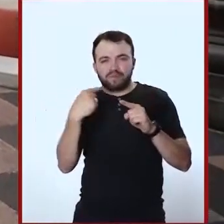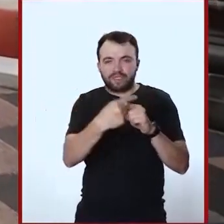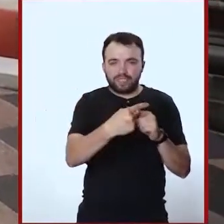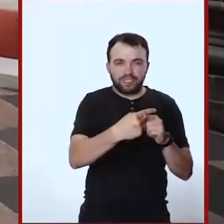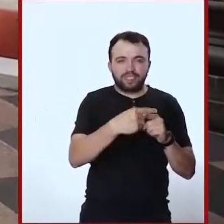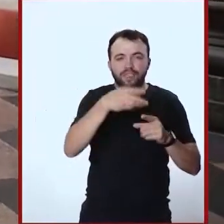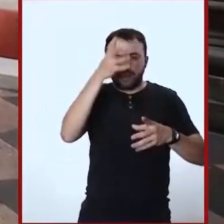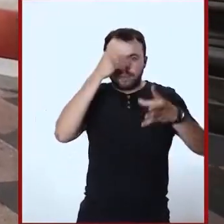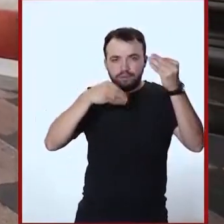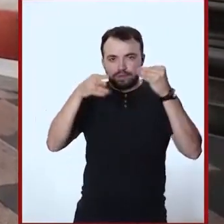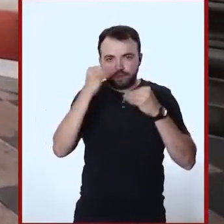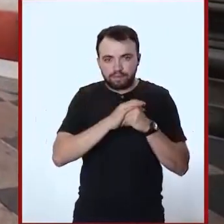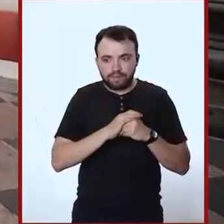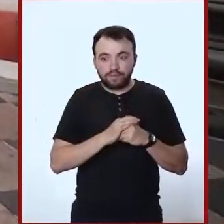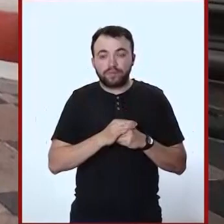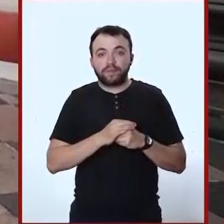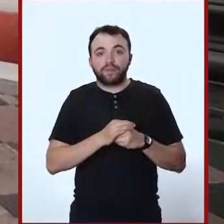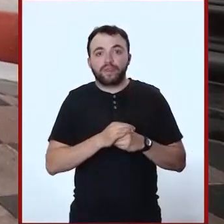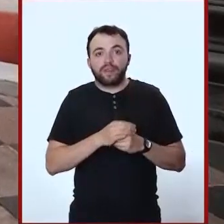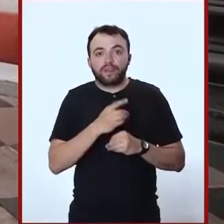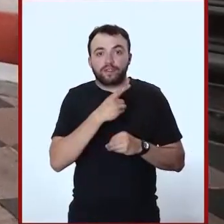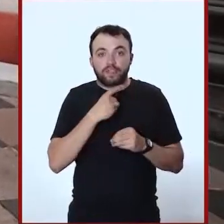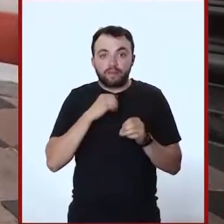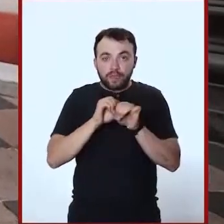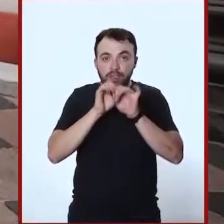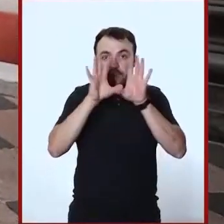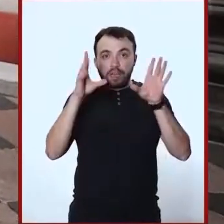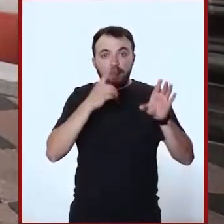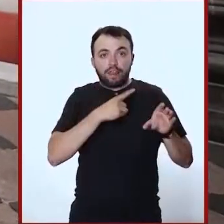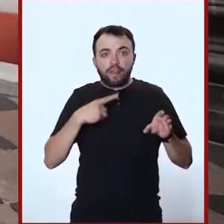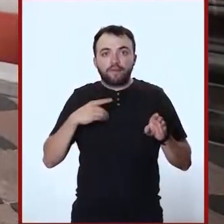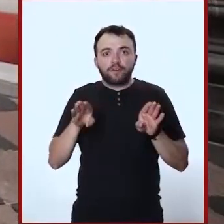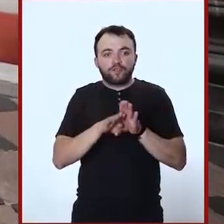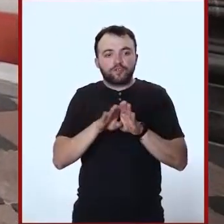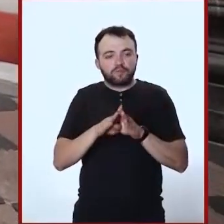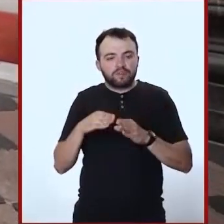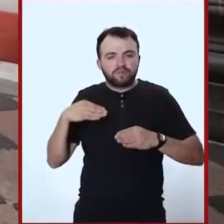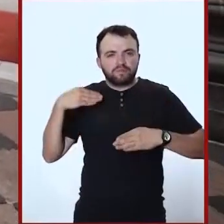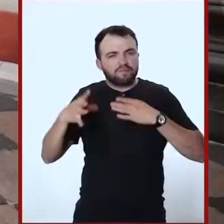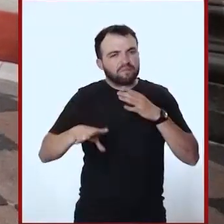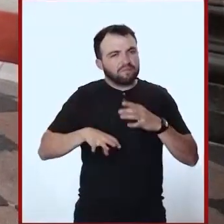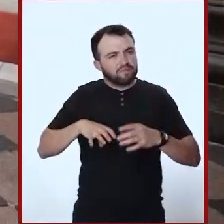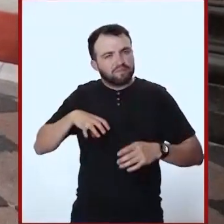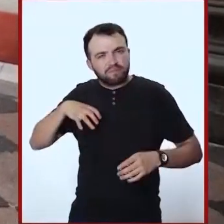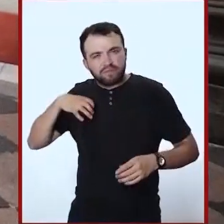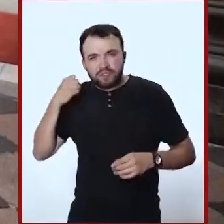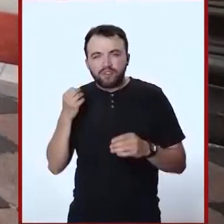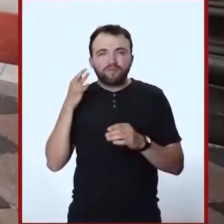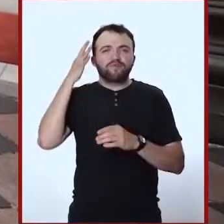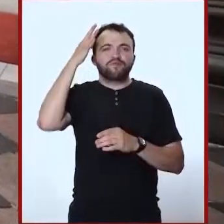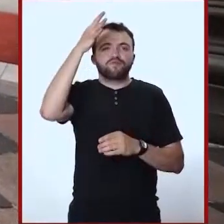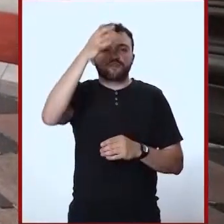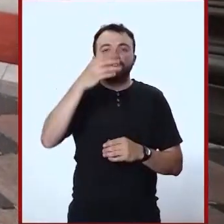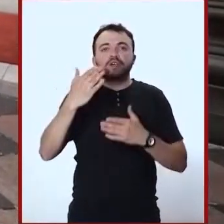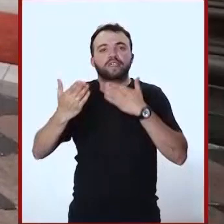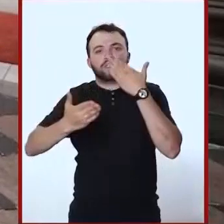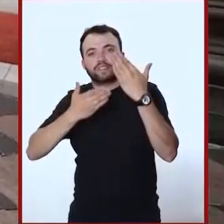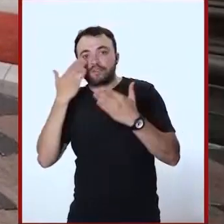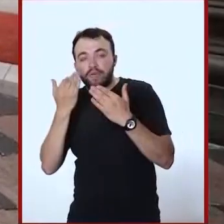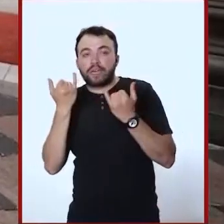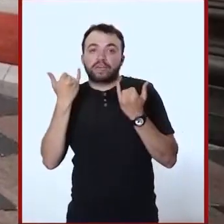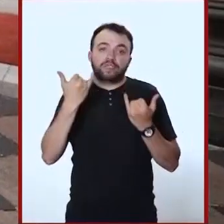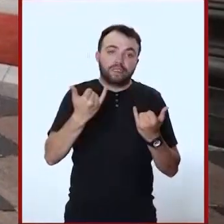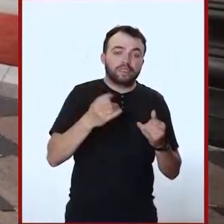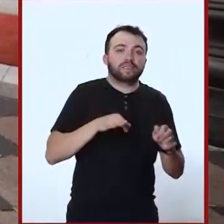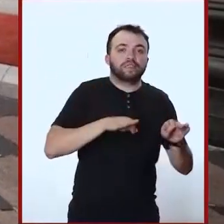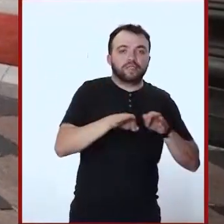más allá de las estadísticas, que quede claro que cada uno debe forjar su propio futuro académico y profesional.